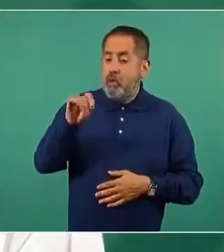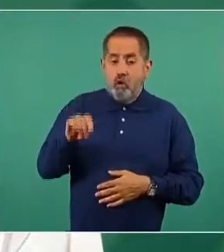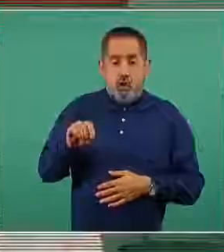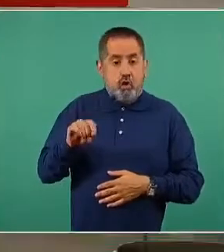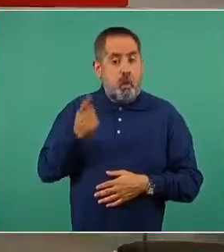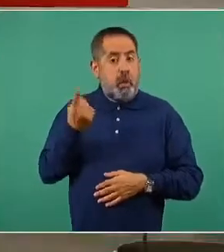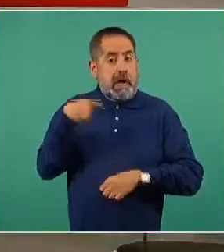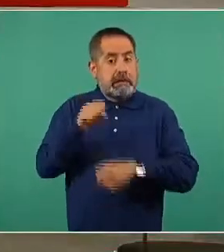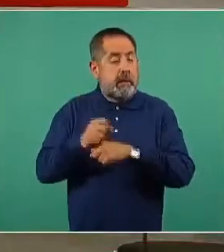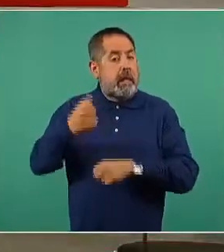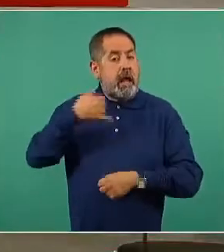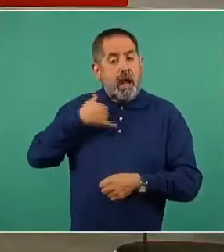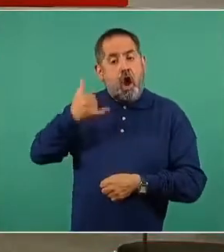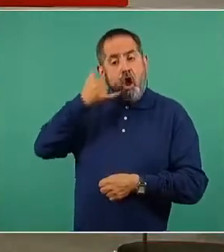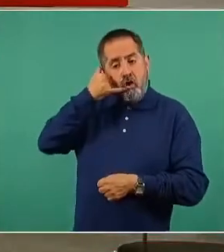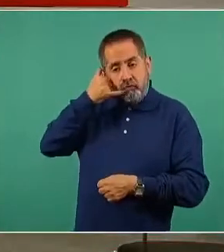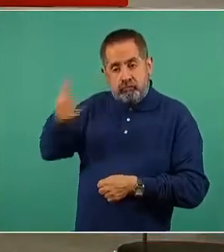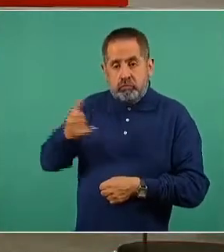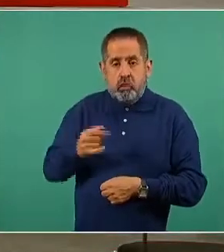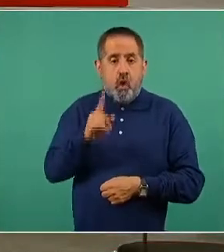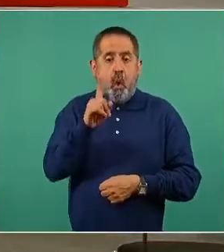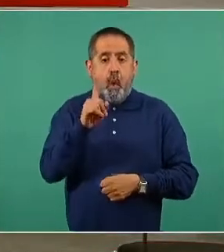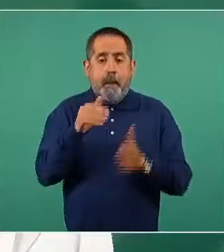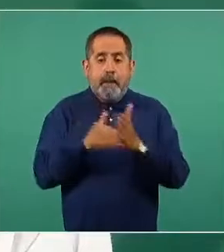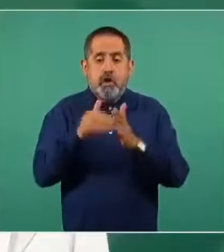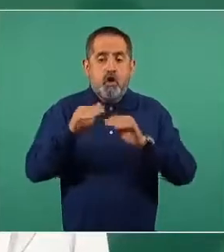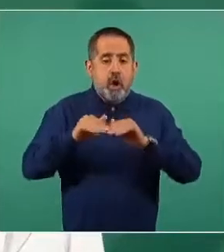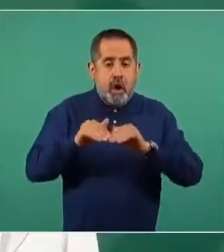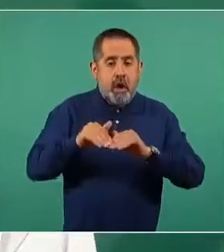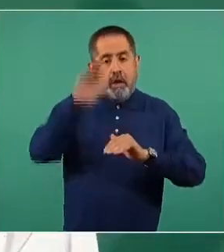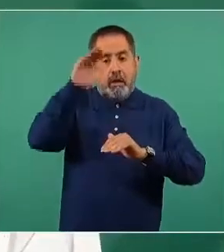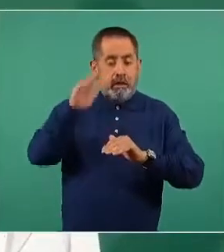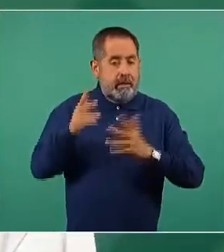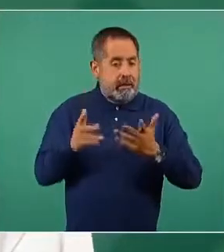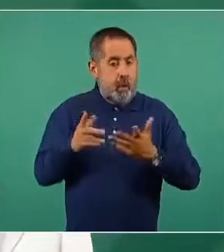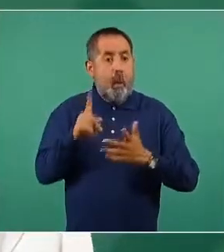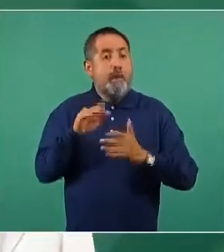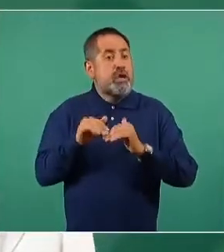llamada de la semana pasada, por arriba de 1 millón, over 1 million dosis.